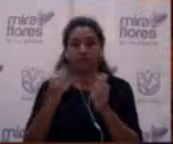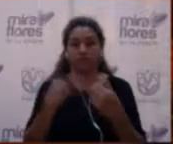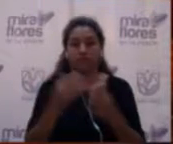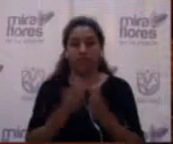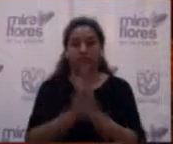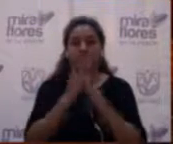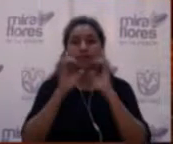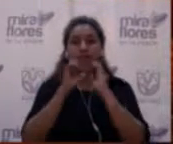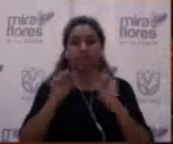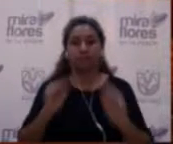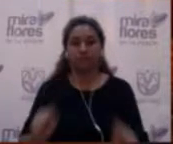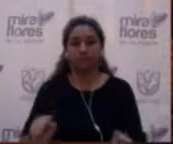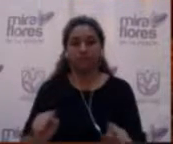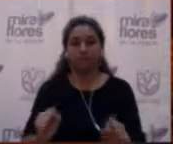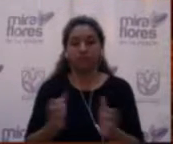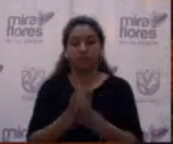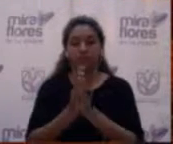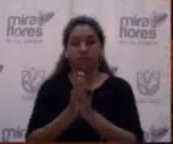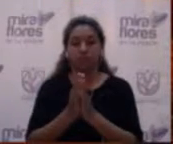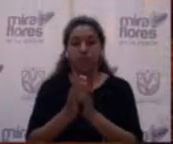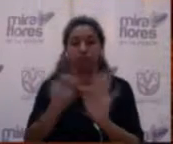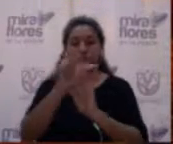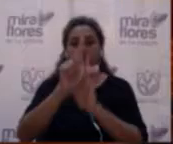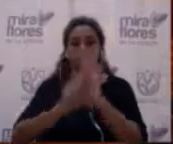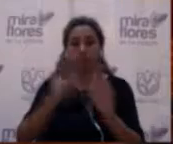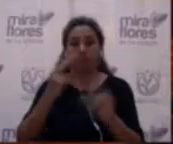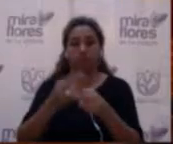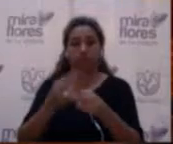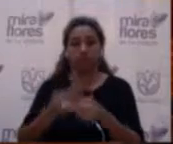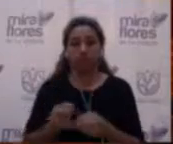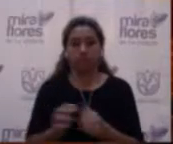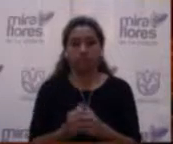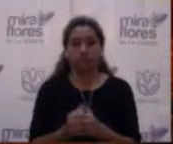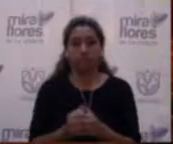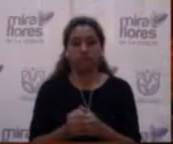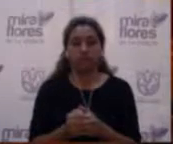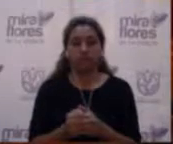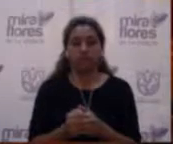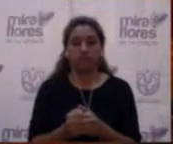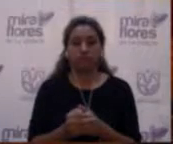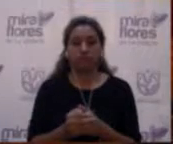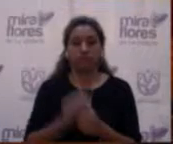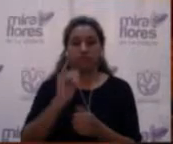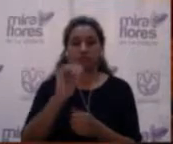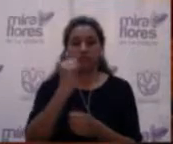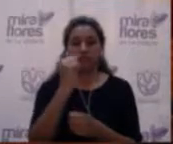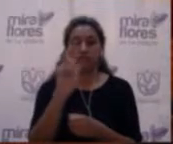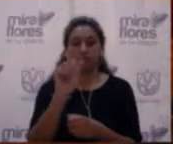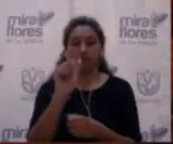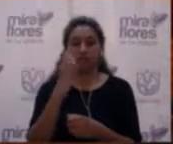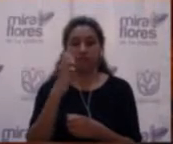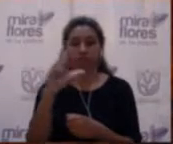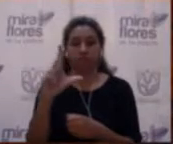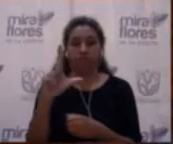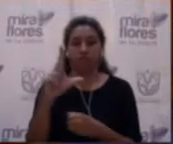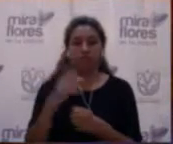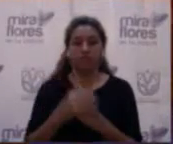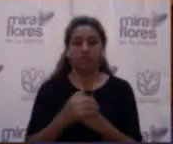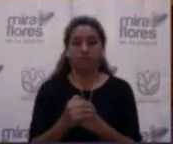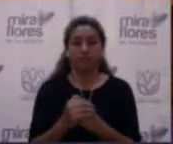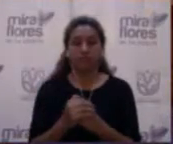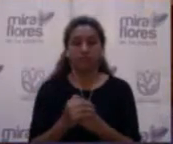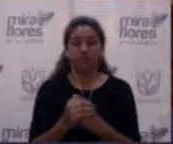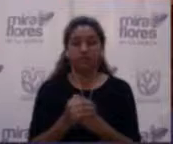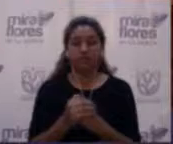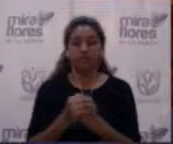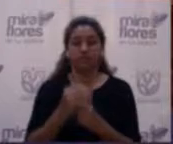nuestra secretaria general del Consejo que se sirva a pasar la lista del caso. Señor Israel Orlando Acuña Wong Coquis.